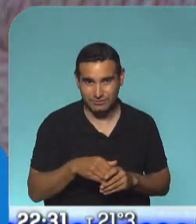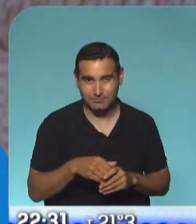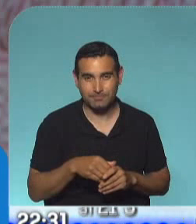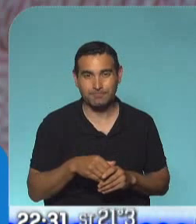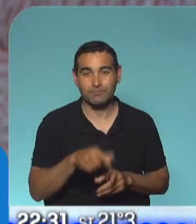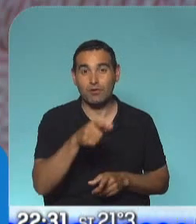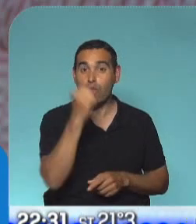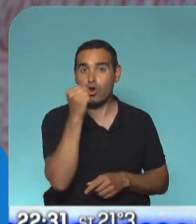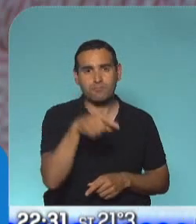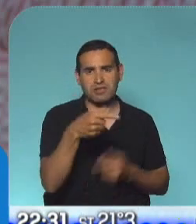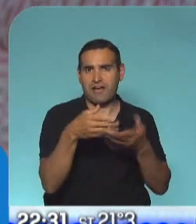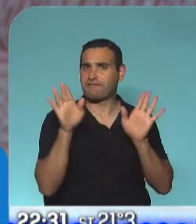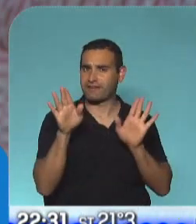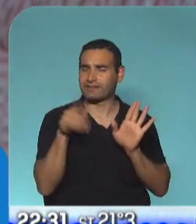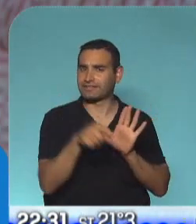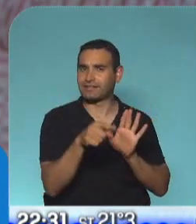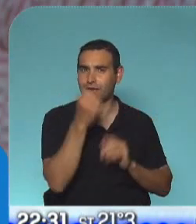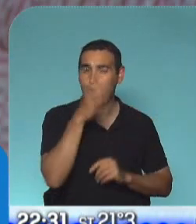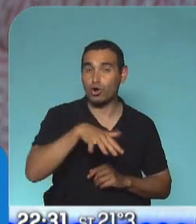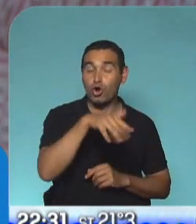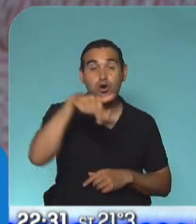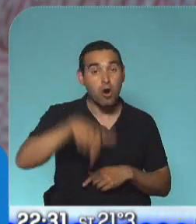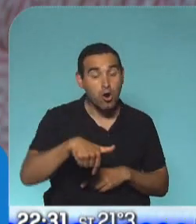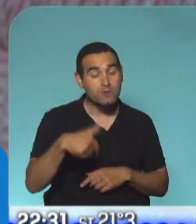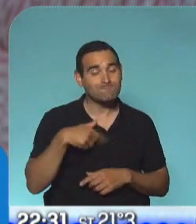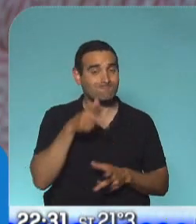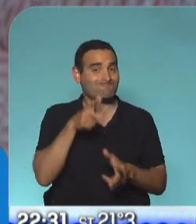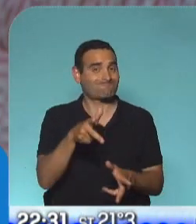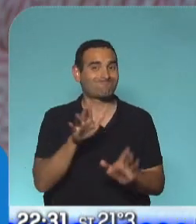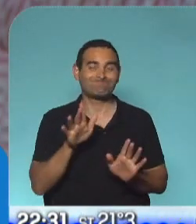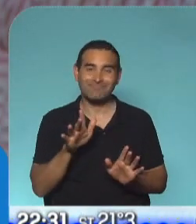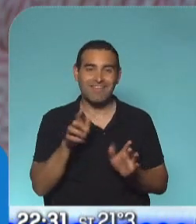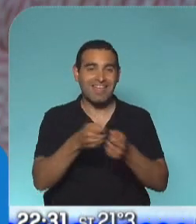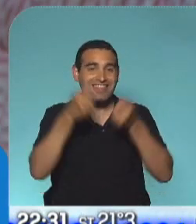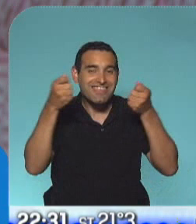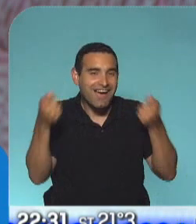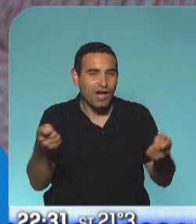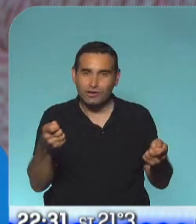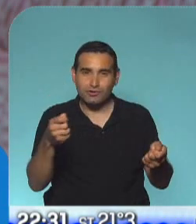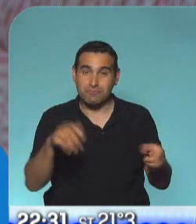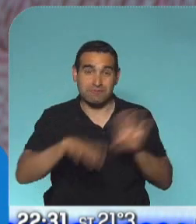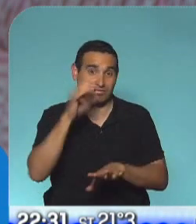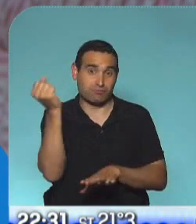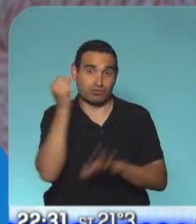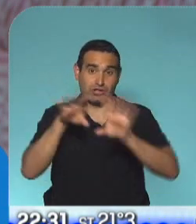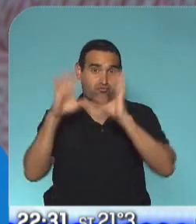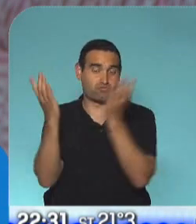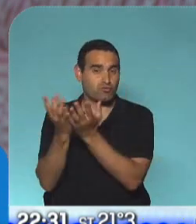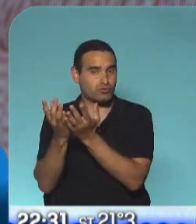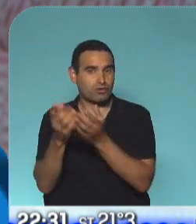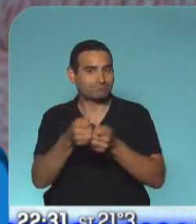de las economías más abiertas. Hoy te puedo decir que cualquier diario de los más influyentes del mundo